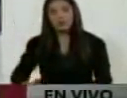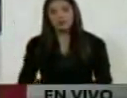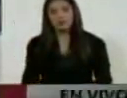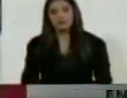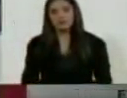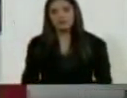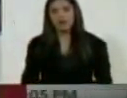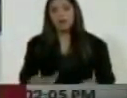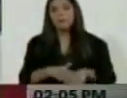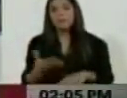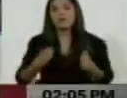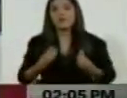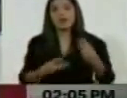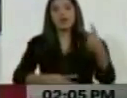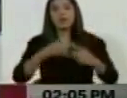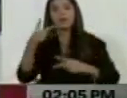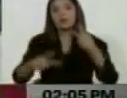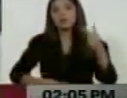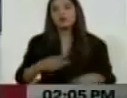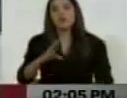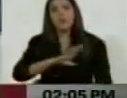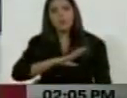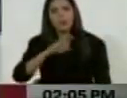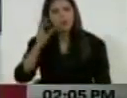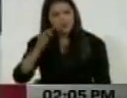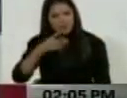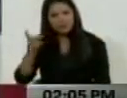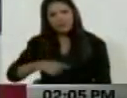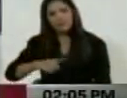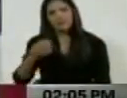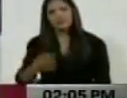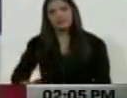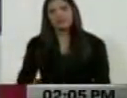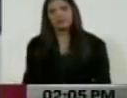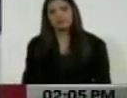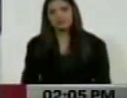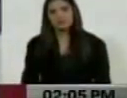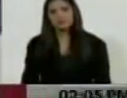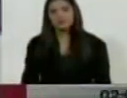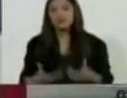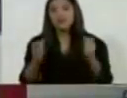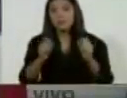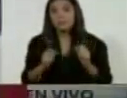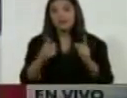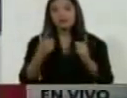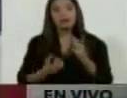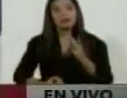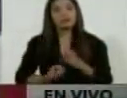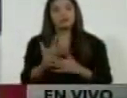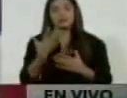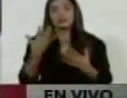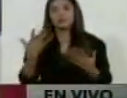porque vivieron su proceso propio, auténtico, verdadero, de despertar, de renacer,